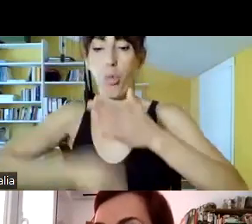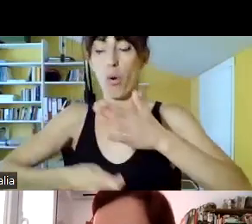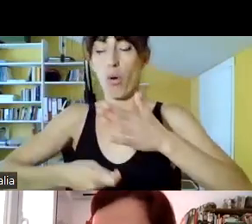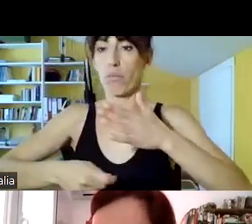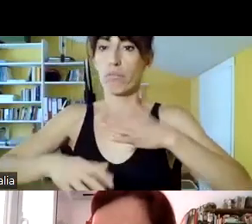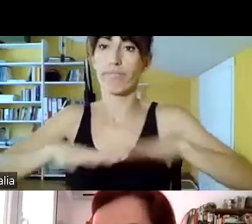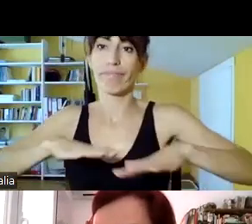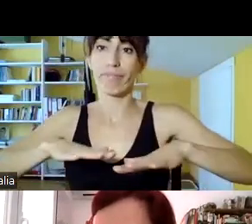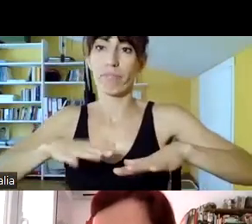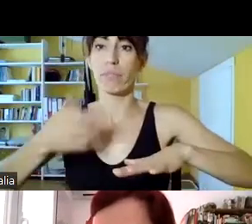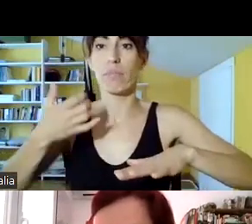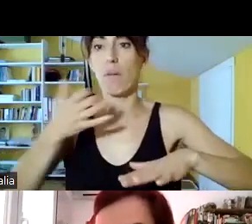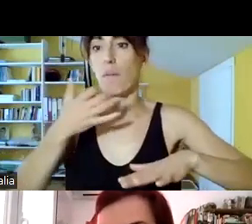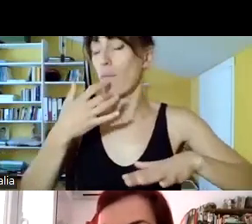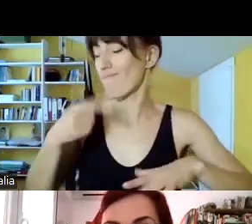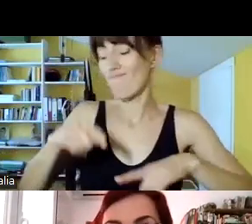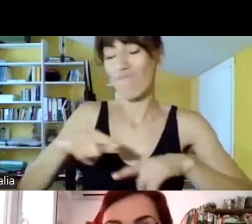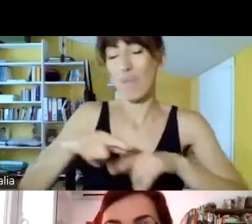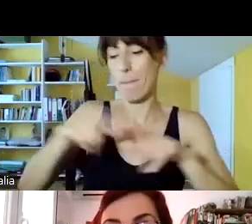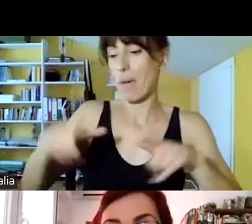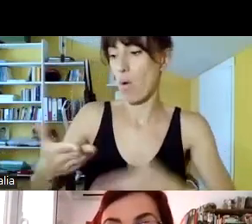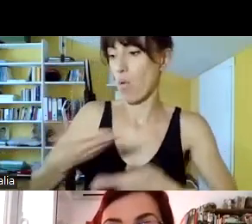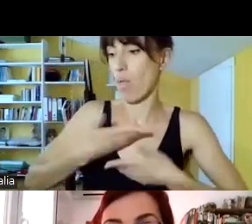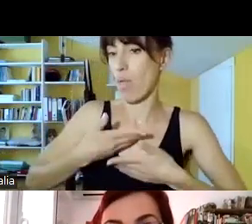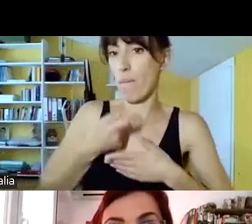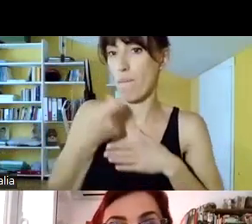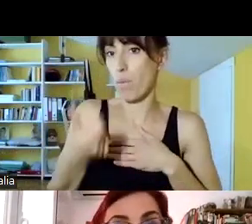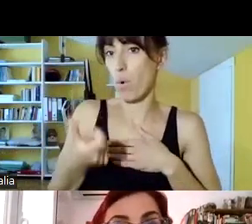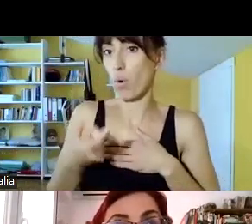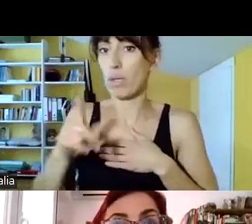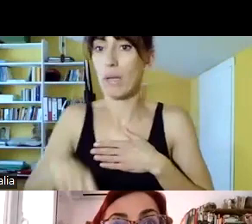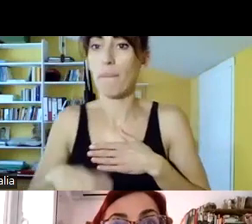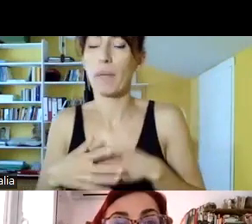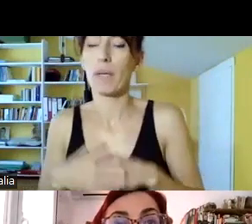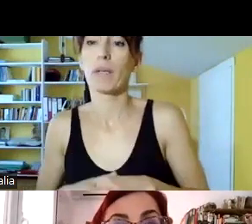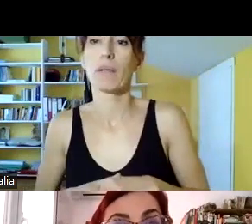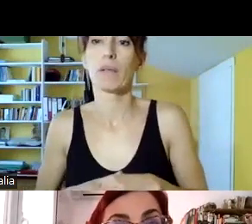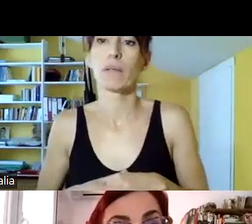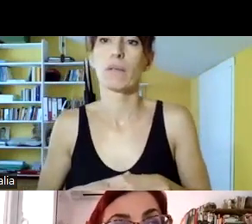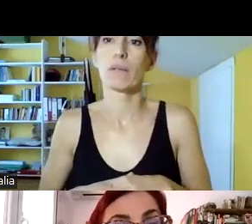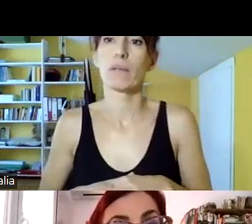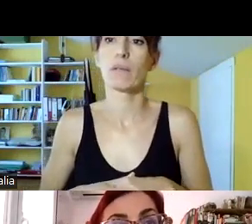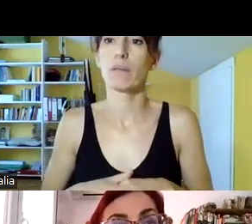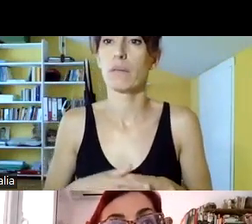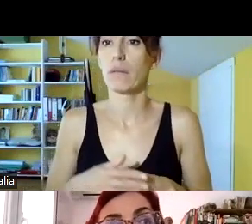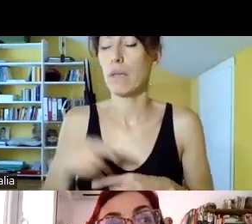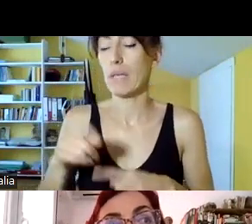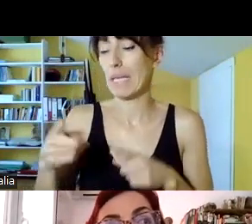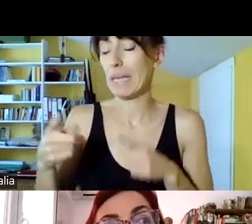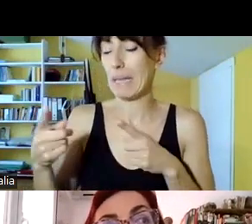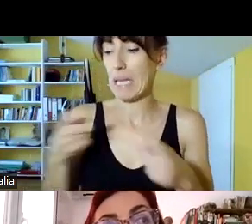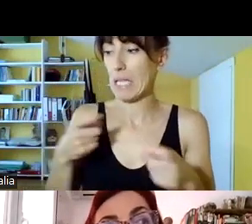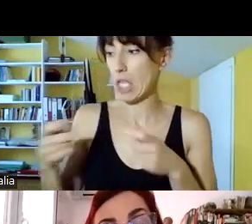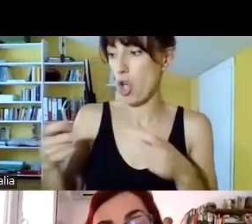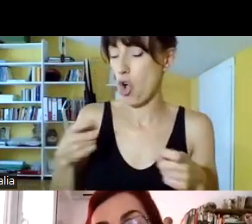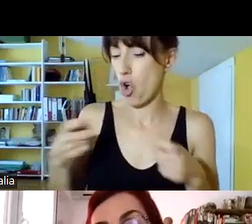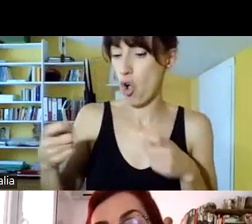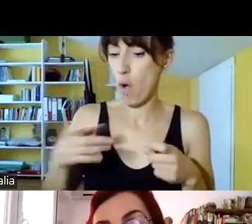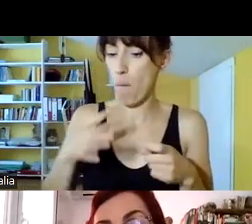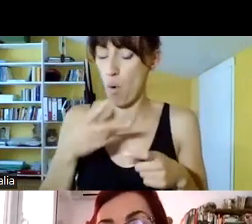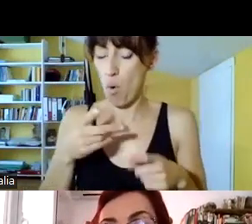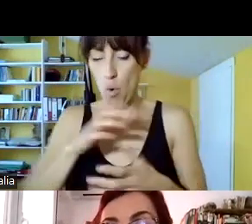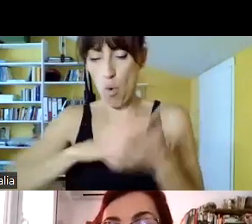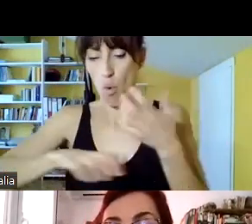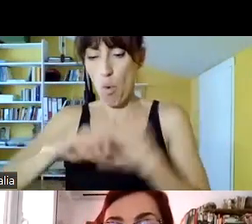medida en la que este marco no nos ayude. Y también la tensión, que esto es una cosa muy patente y que genera a la vez mucho conflicto como